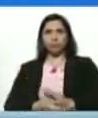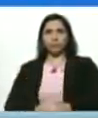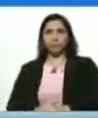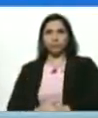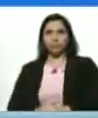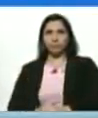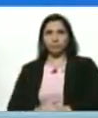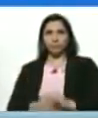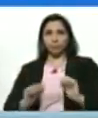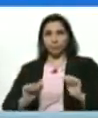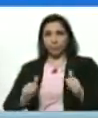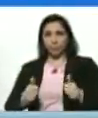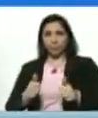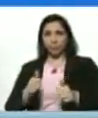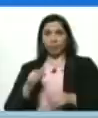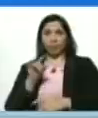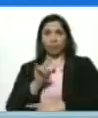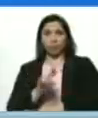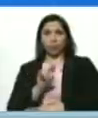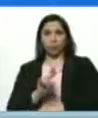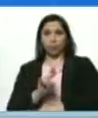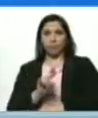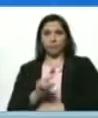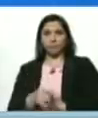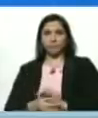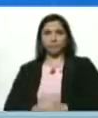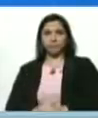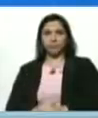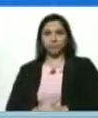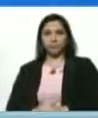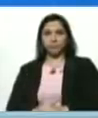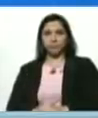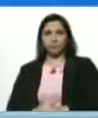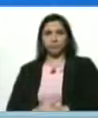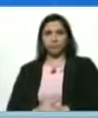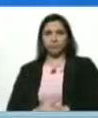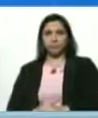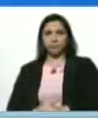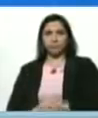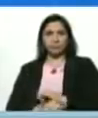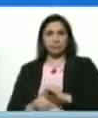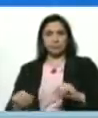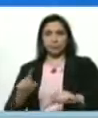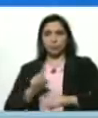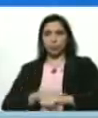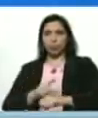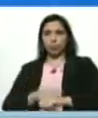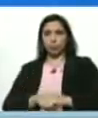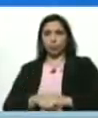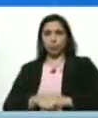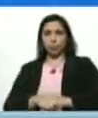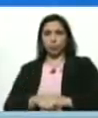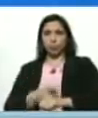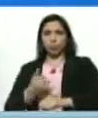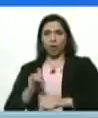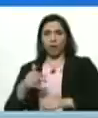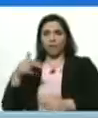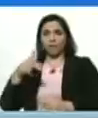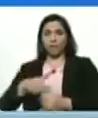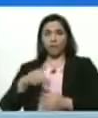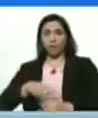a partir de este lunes que viene ya a esta hora están surtiendo